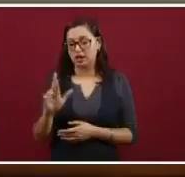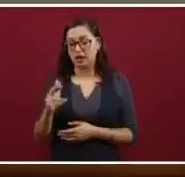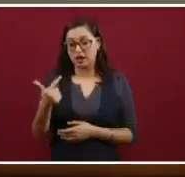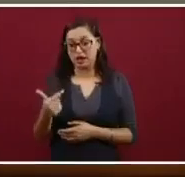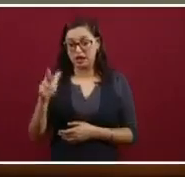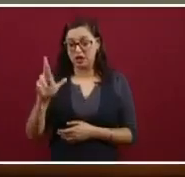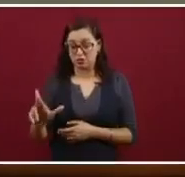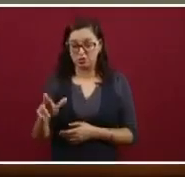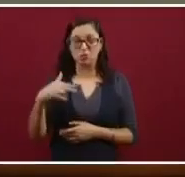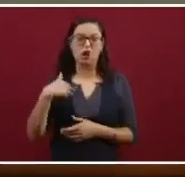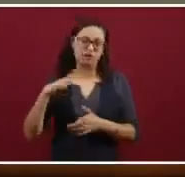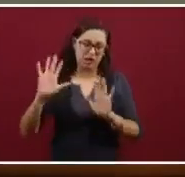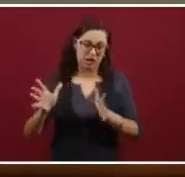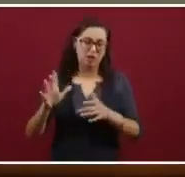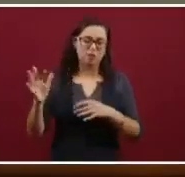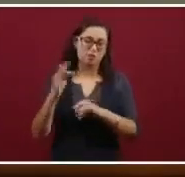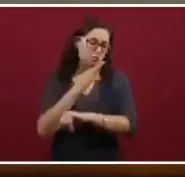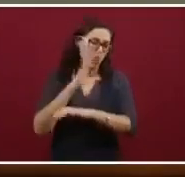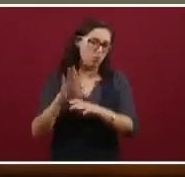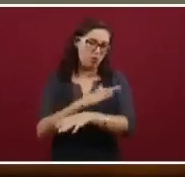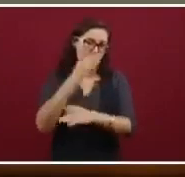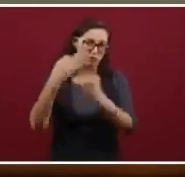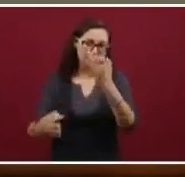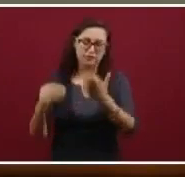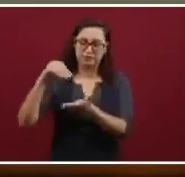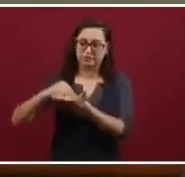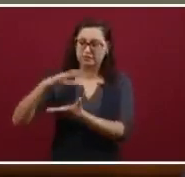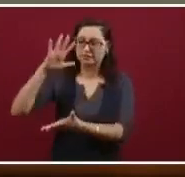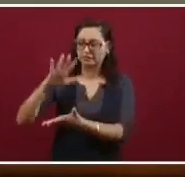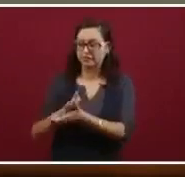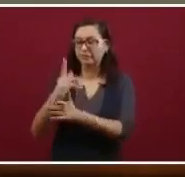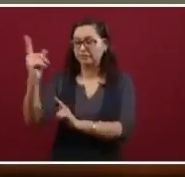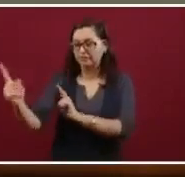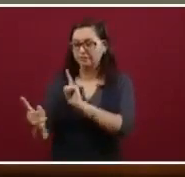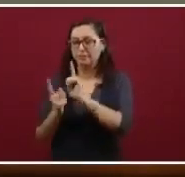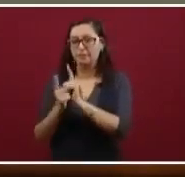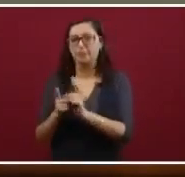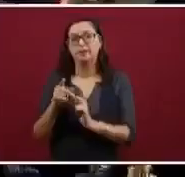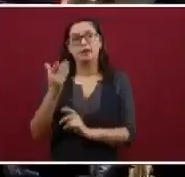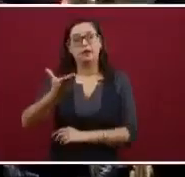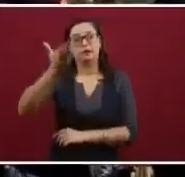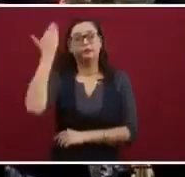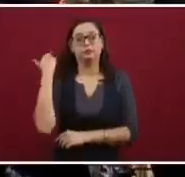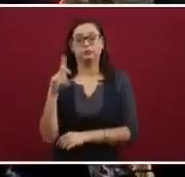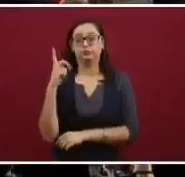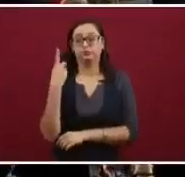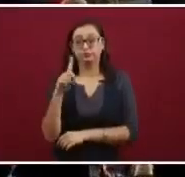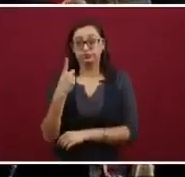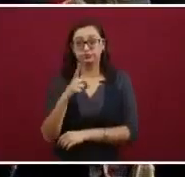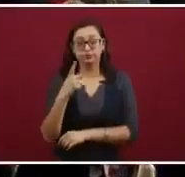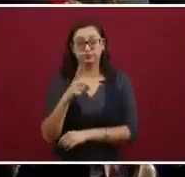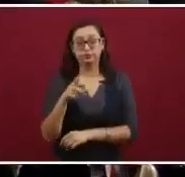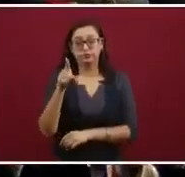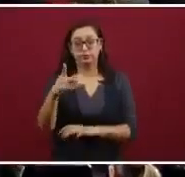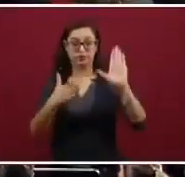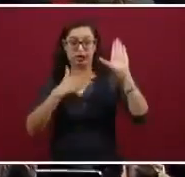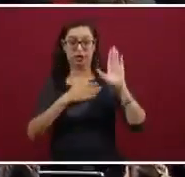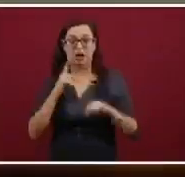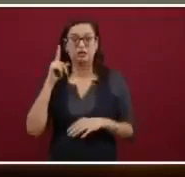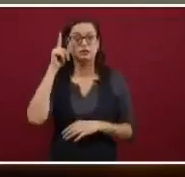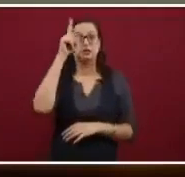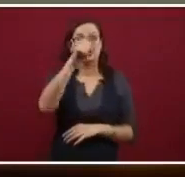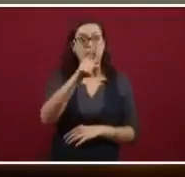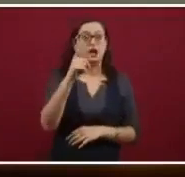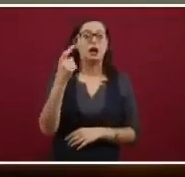Y interpondré una denuncia en la que una persona desde diciembre que usted tomó protesta apareció en el estado de Sinaloa diciendo ser su brazo